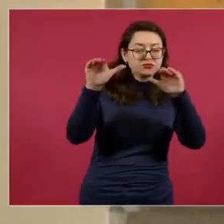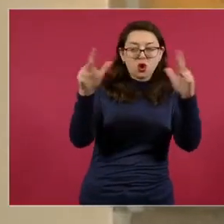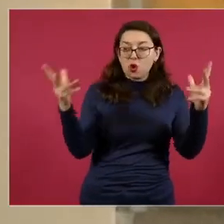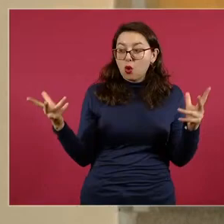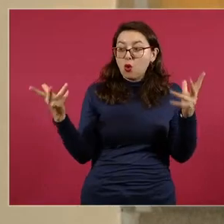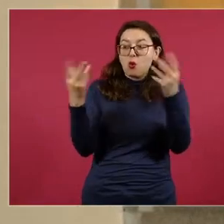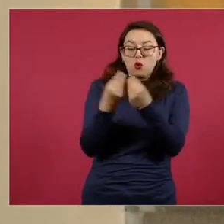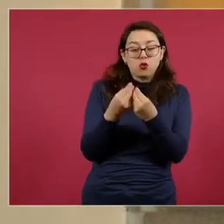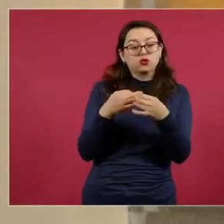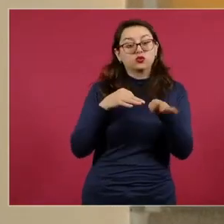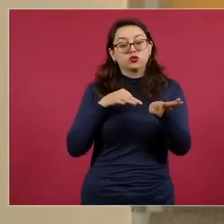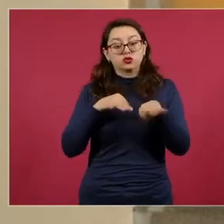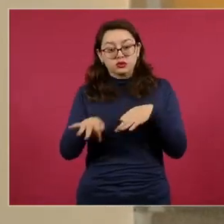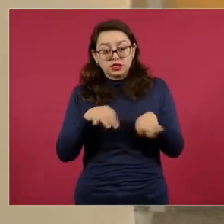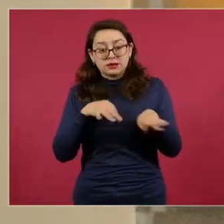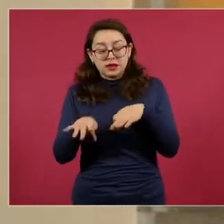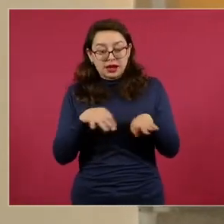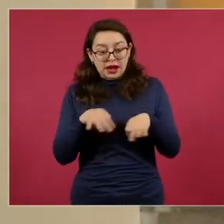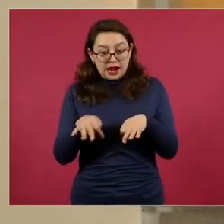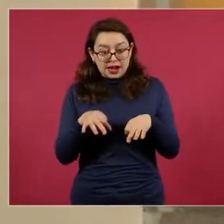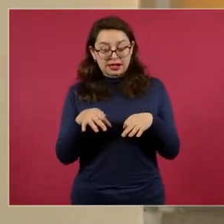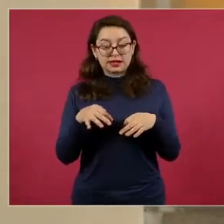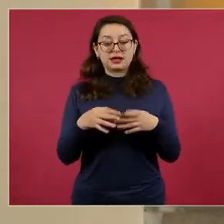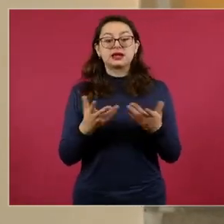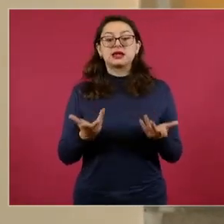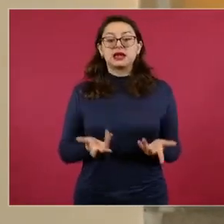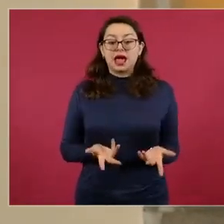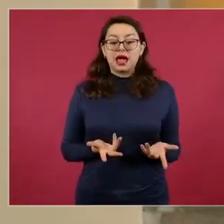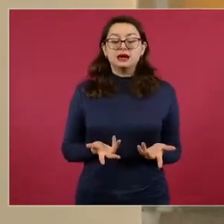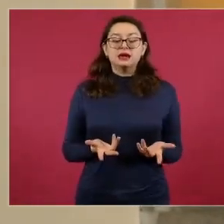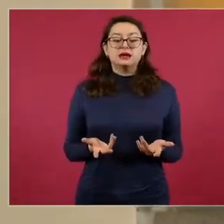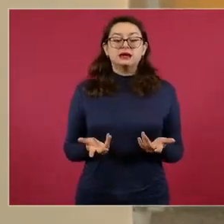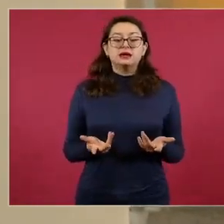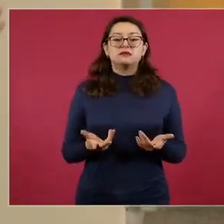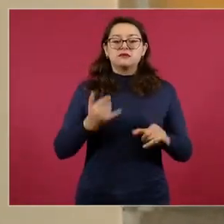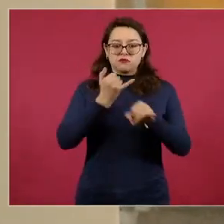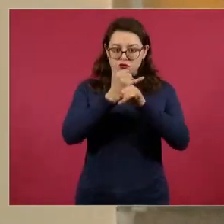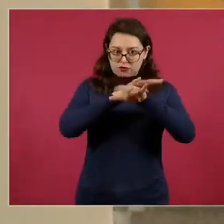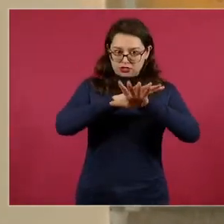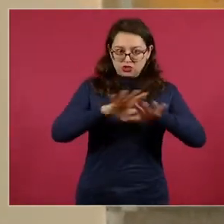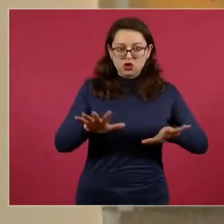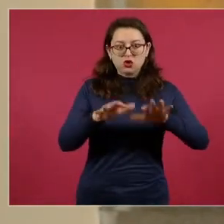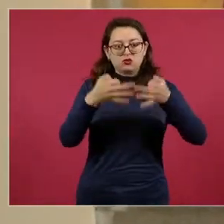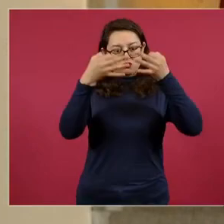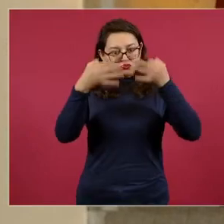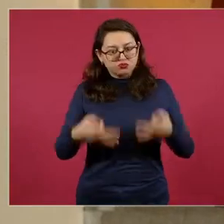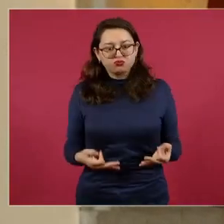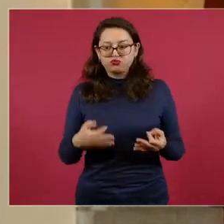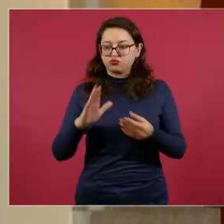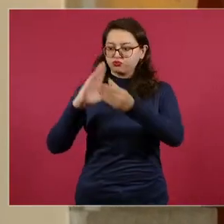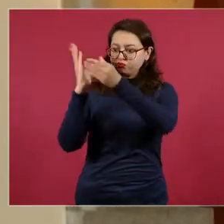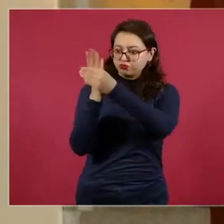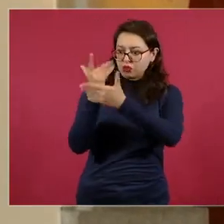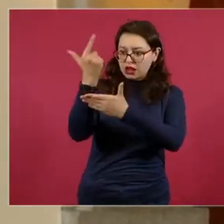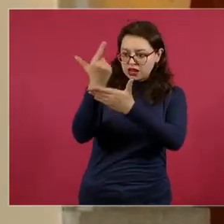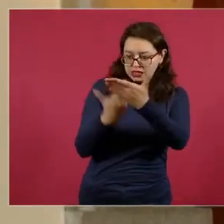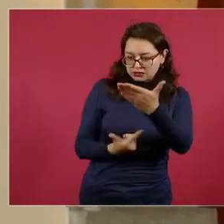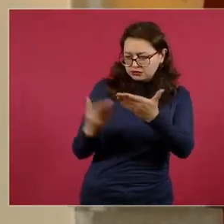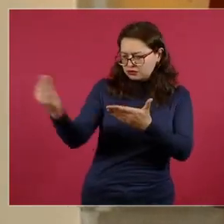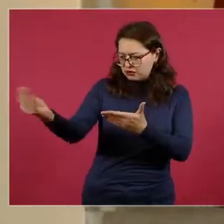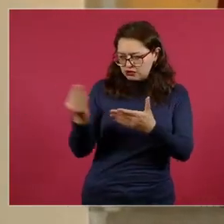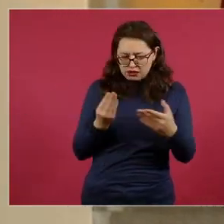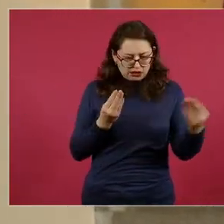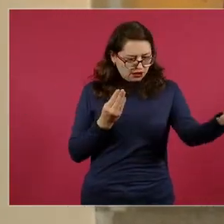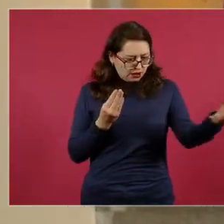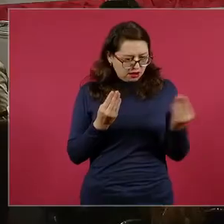mexicano. Hay muchas instituciones que han dado información o bases de datos que nos han